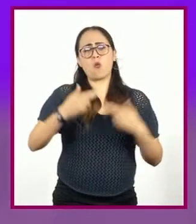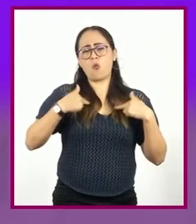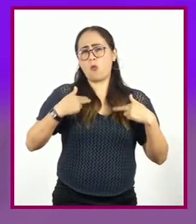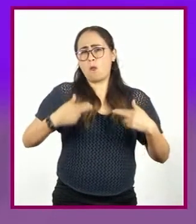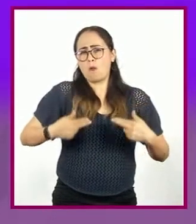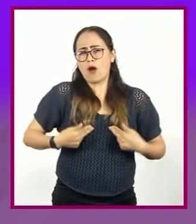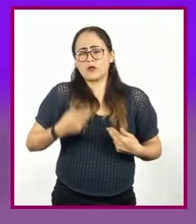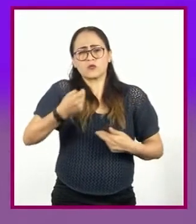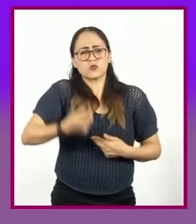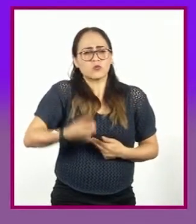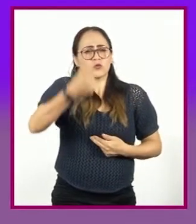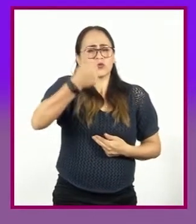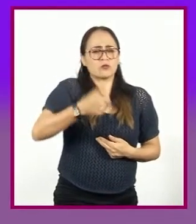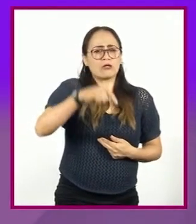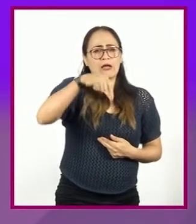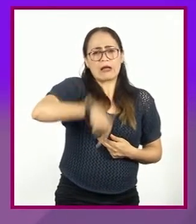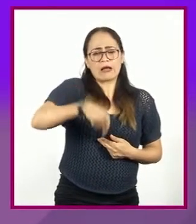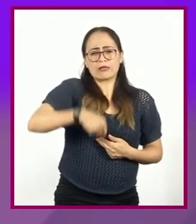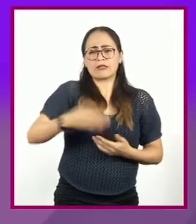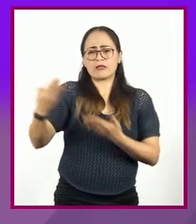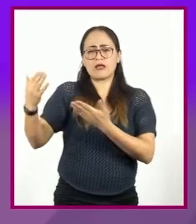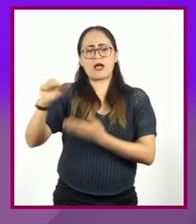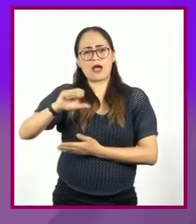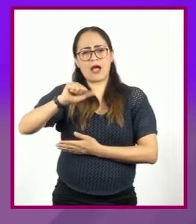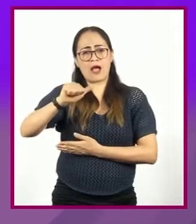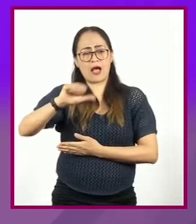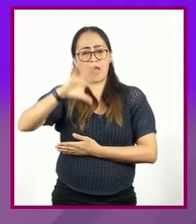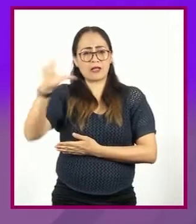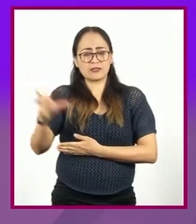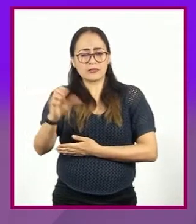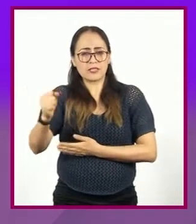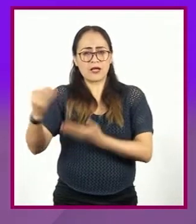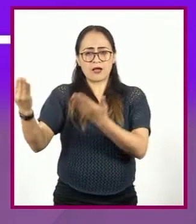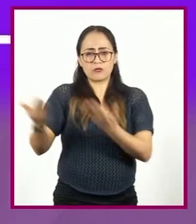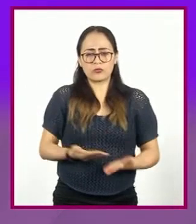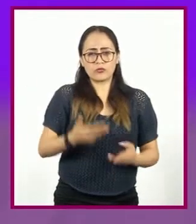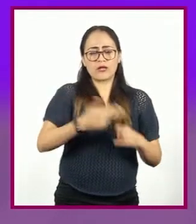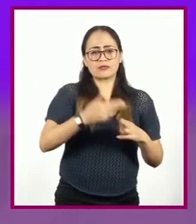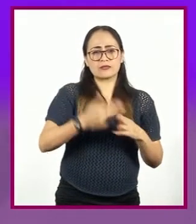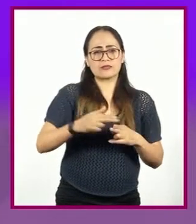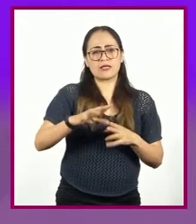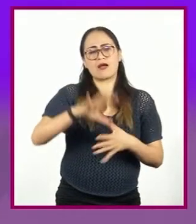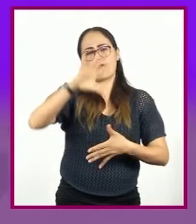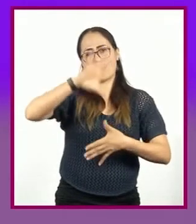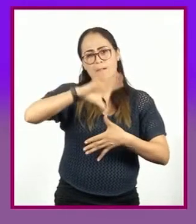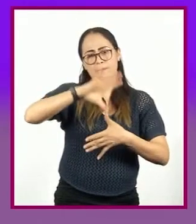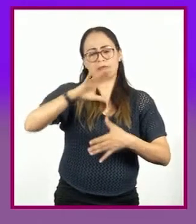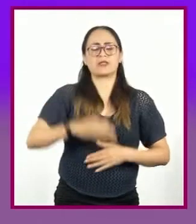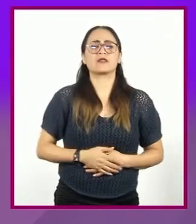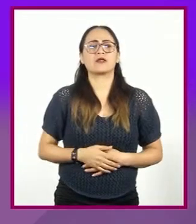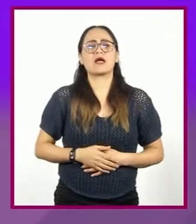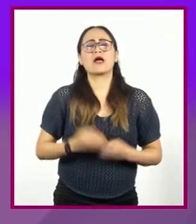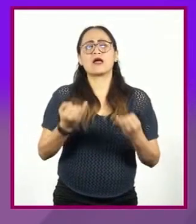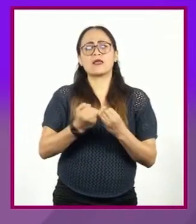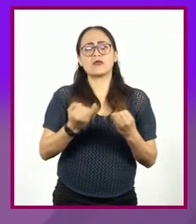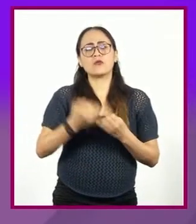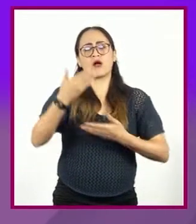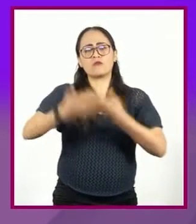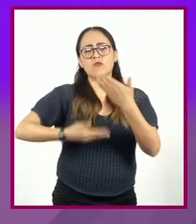seres humanos que llegaron de Asia a América. Recordaremos varios procesos que permitieron a